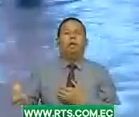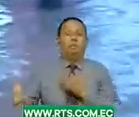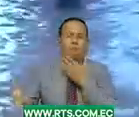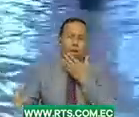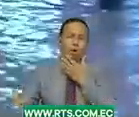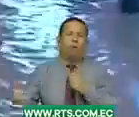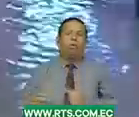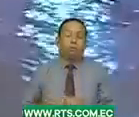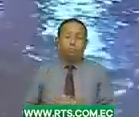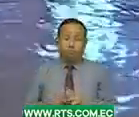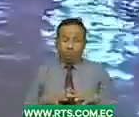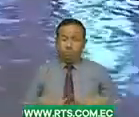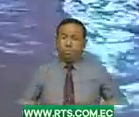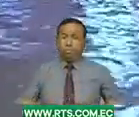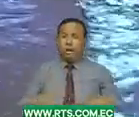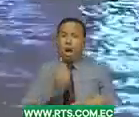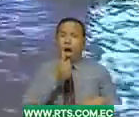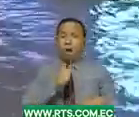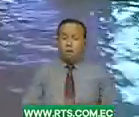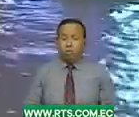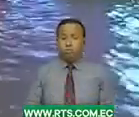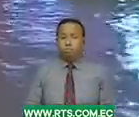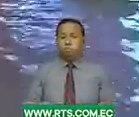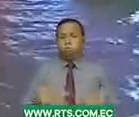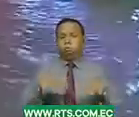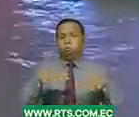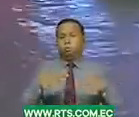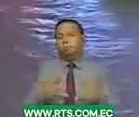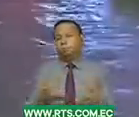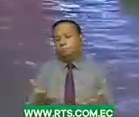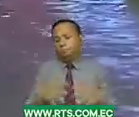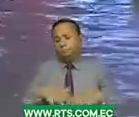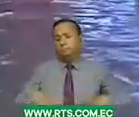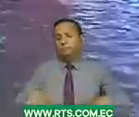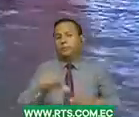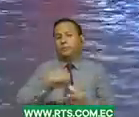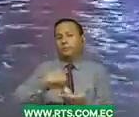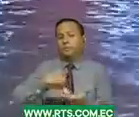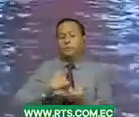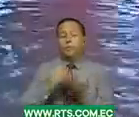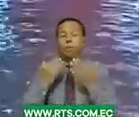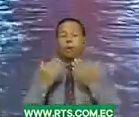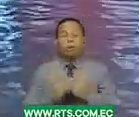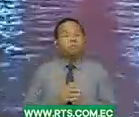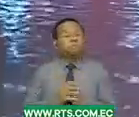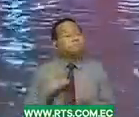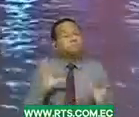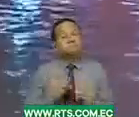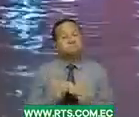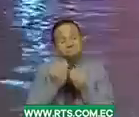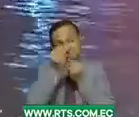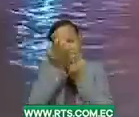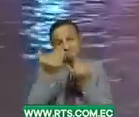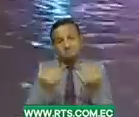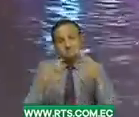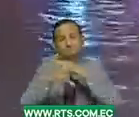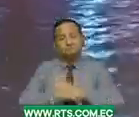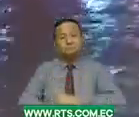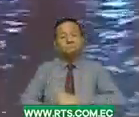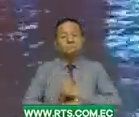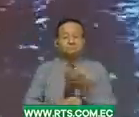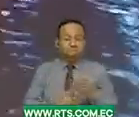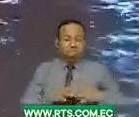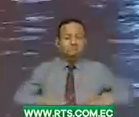tramo de agua en este punto de la ciudad de Guayaquil. Bien, ese es el informe que tenemos hasta esta hora de la noche desde